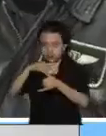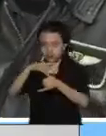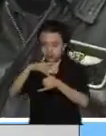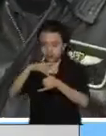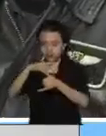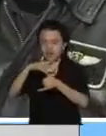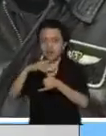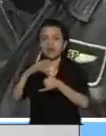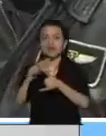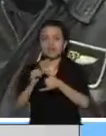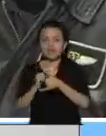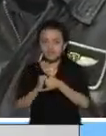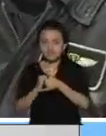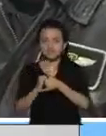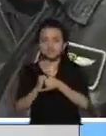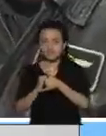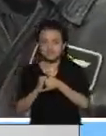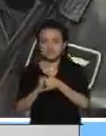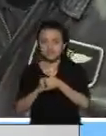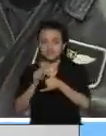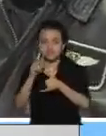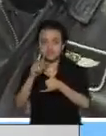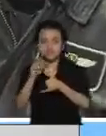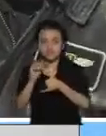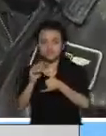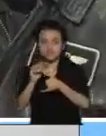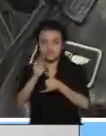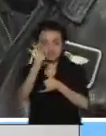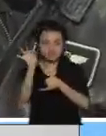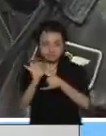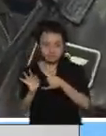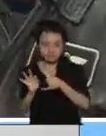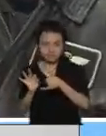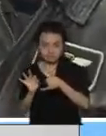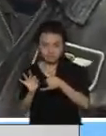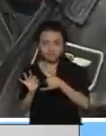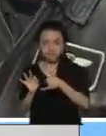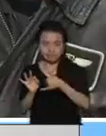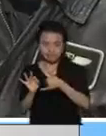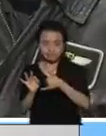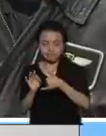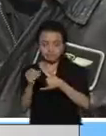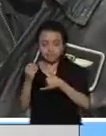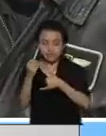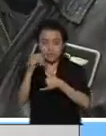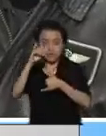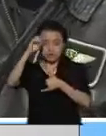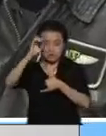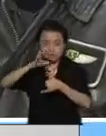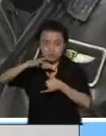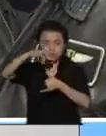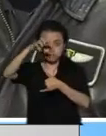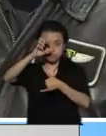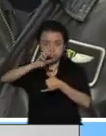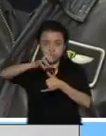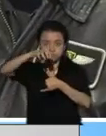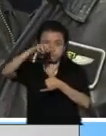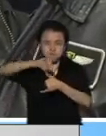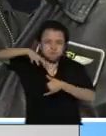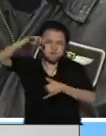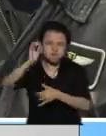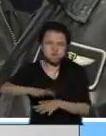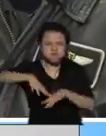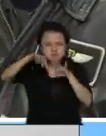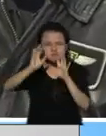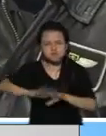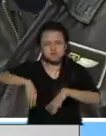con 20% de probabilidad de ser ciclón, es decir, ha degradado su porcentaje para convertirse en un sistema ciclónico. Eso quiere decir